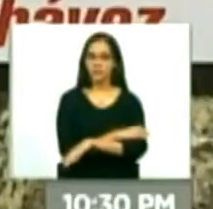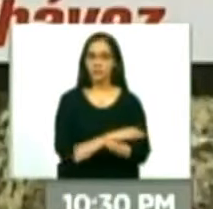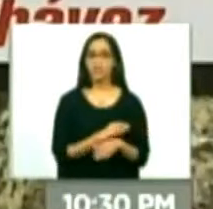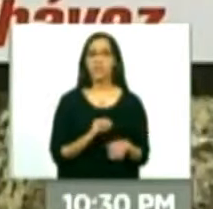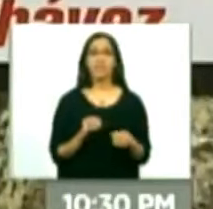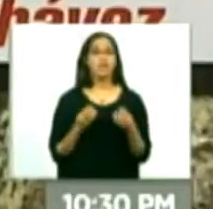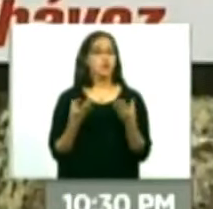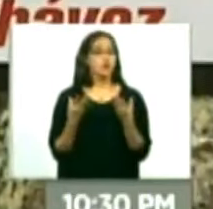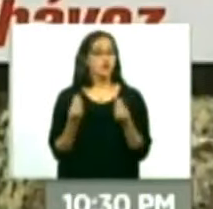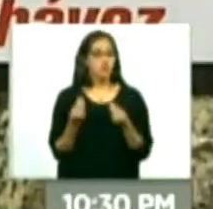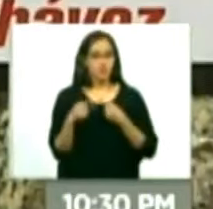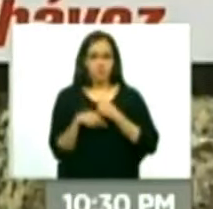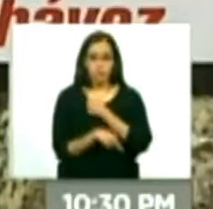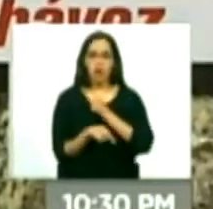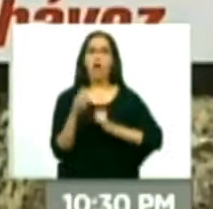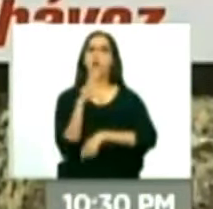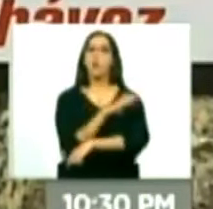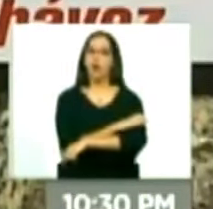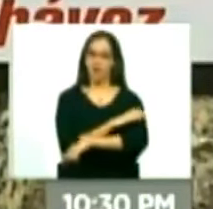recontra escuálido.